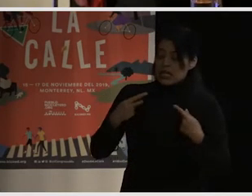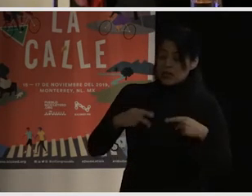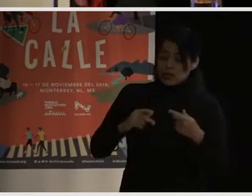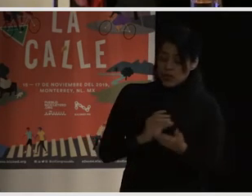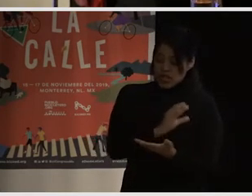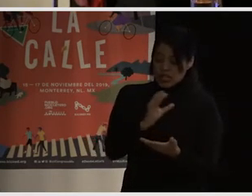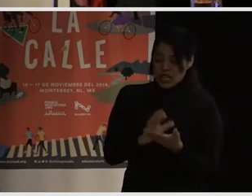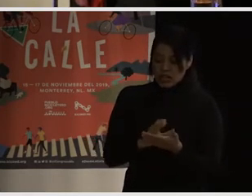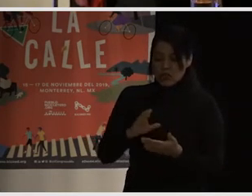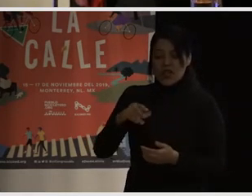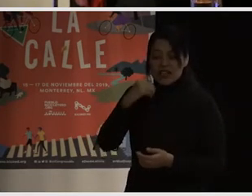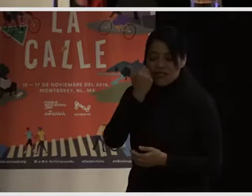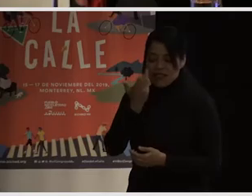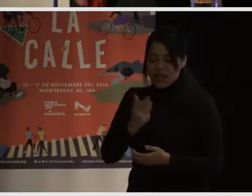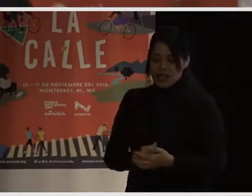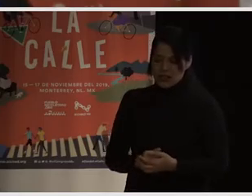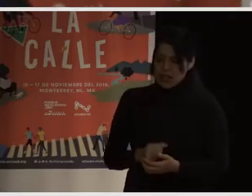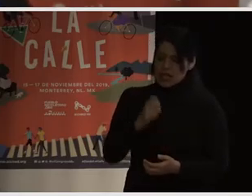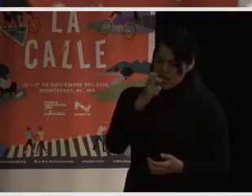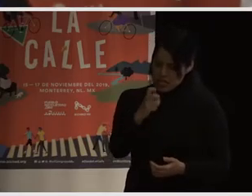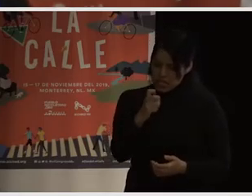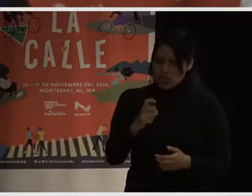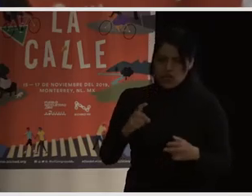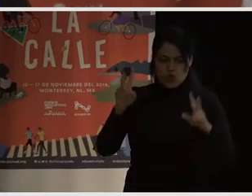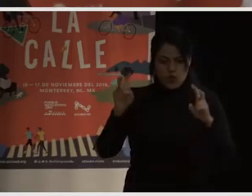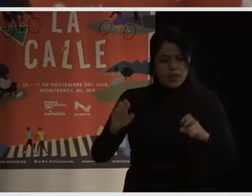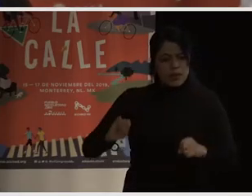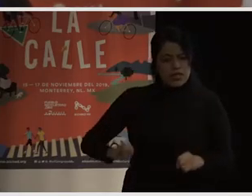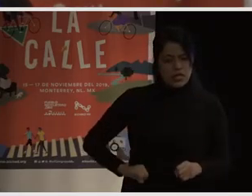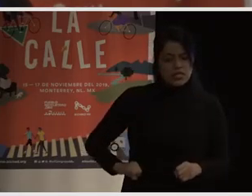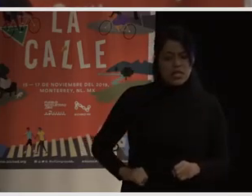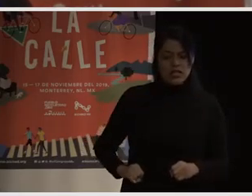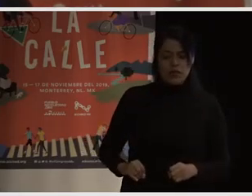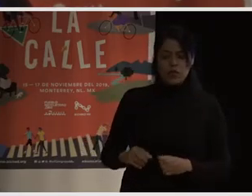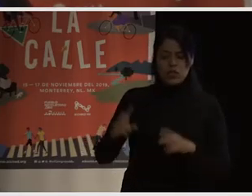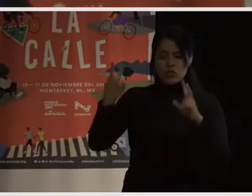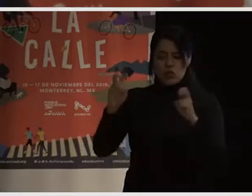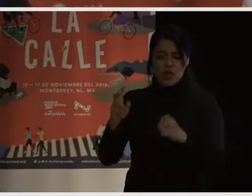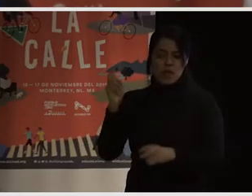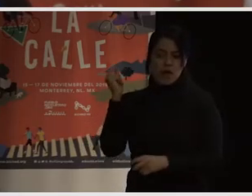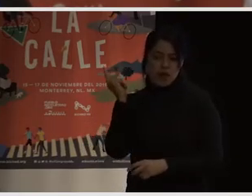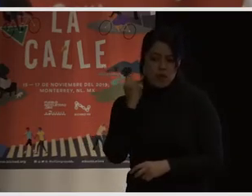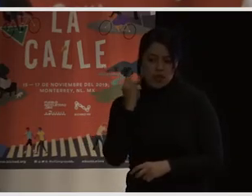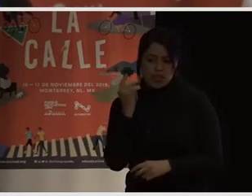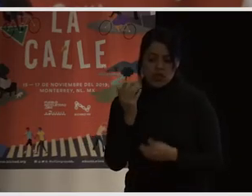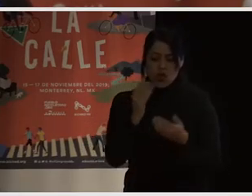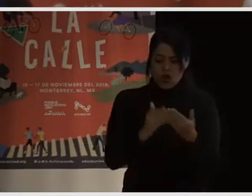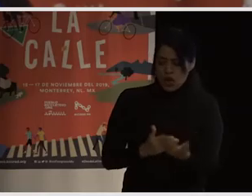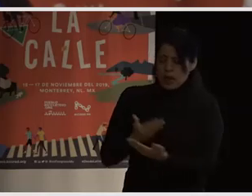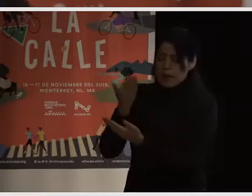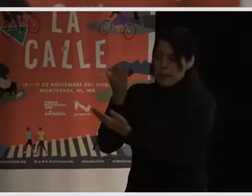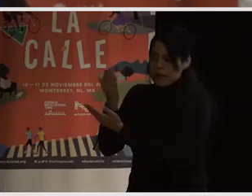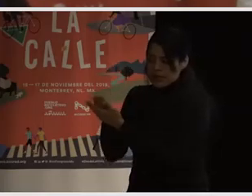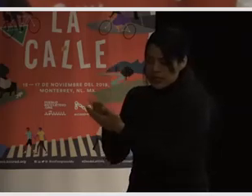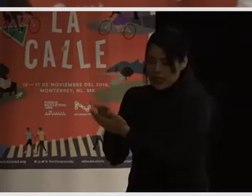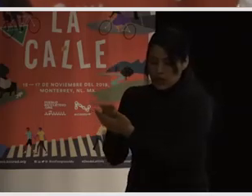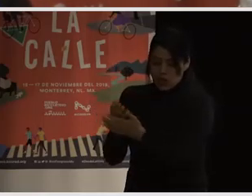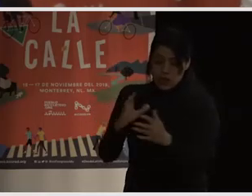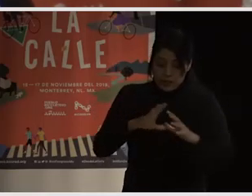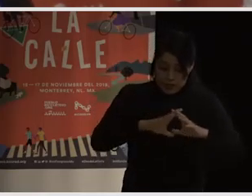y es bien interesante porque también se vuelve una herramienta política porque lleva a la discusión desde lo general